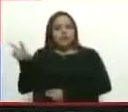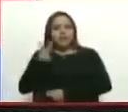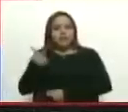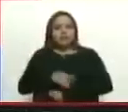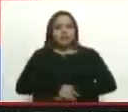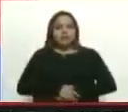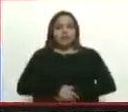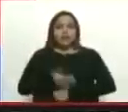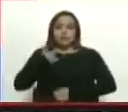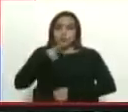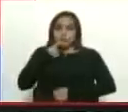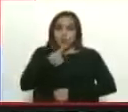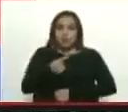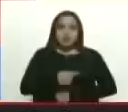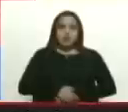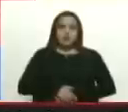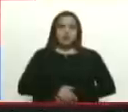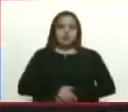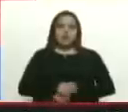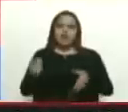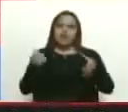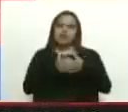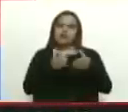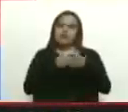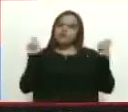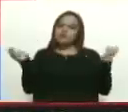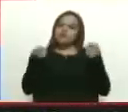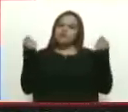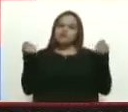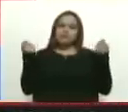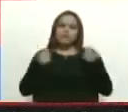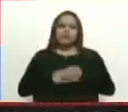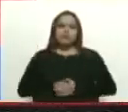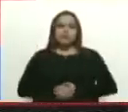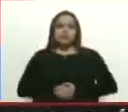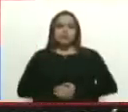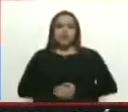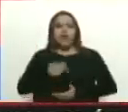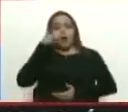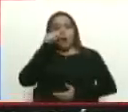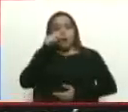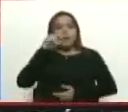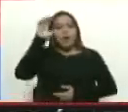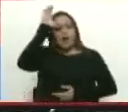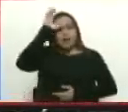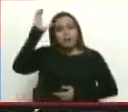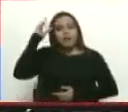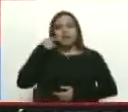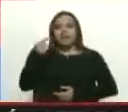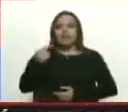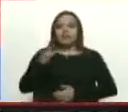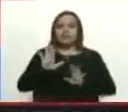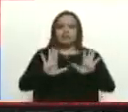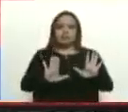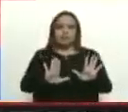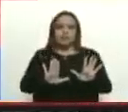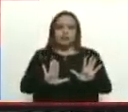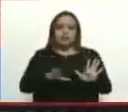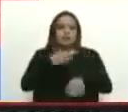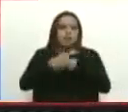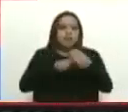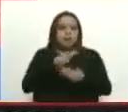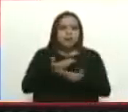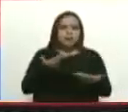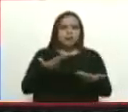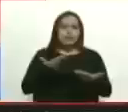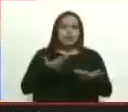desde el comando de campaña del señor Capriles dijeron, vamos a poner este punto en el tema México, y sacaron hasta